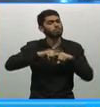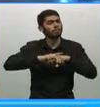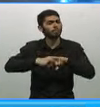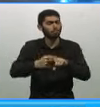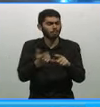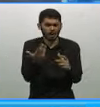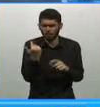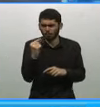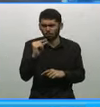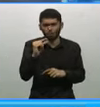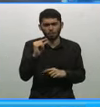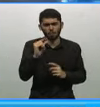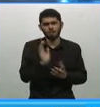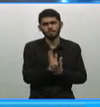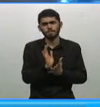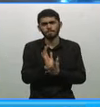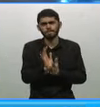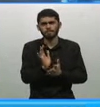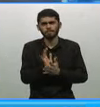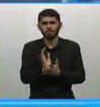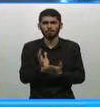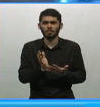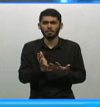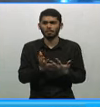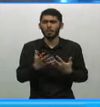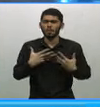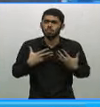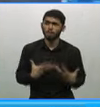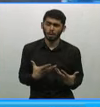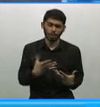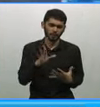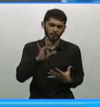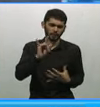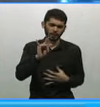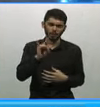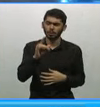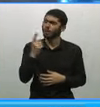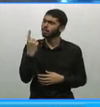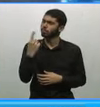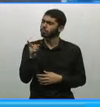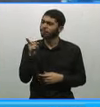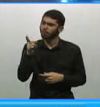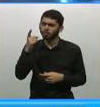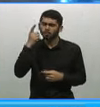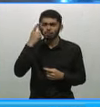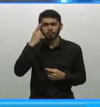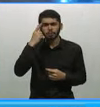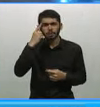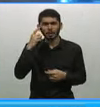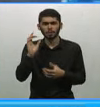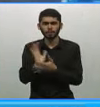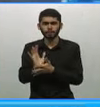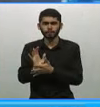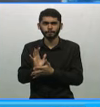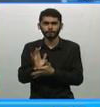mucho margen como para andar contrastando rendimientos, pero... ¿Vos sos de las que piensan que el hecho